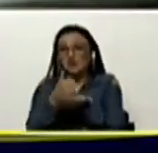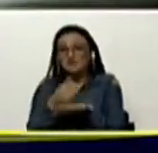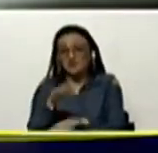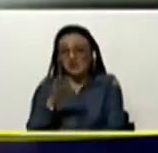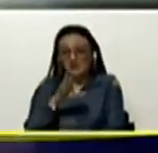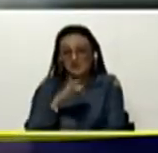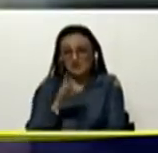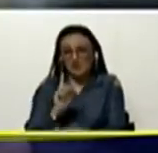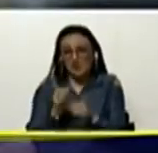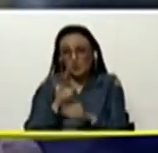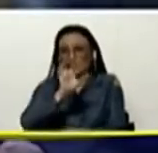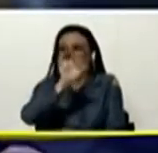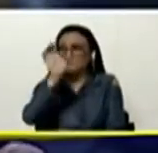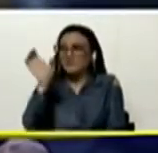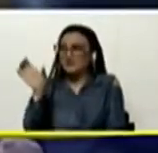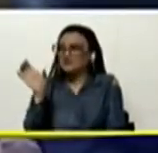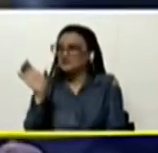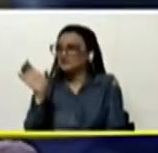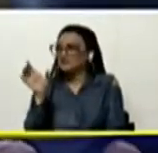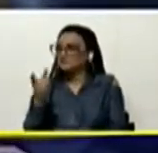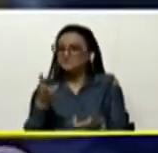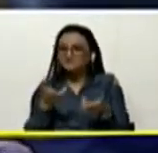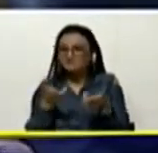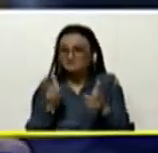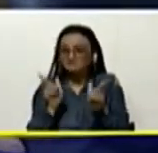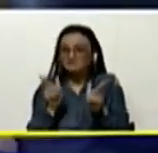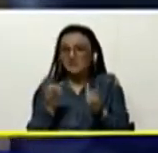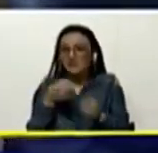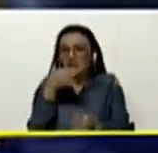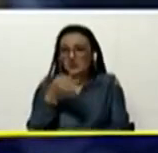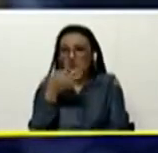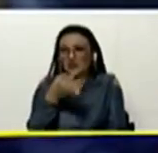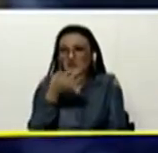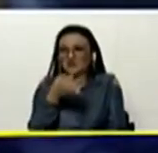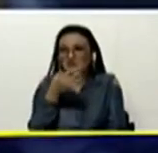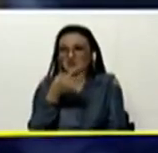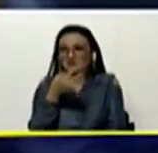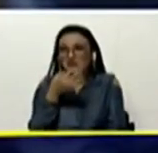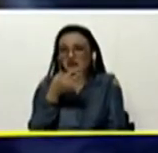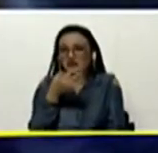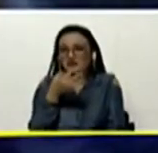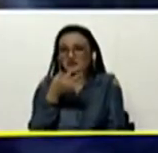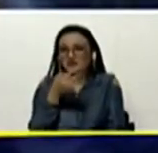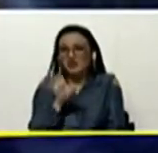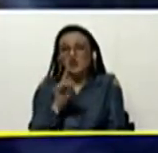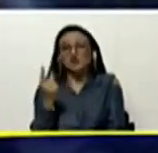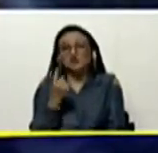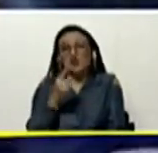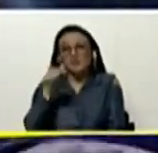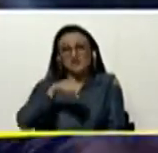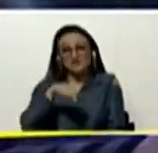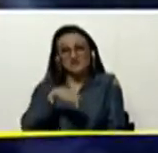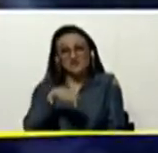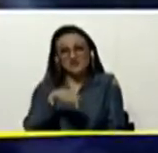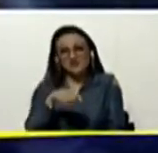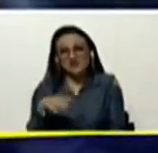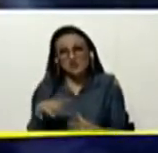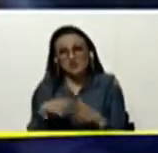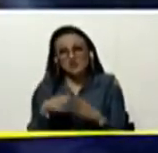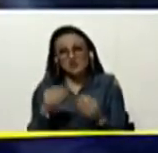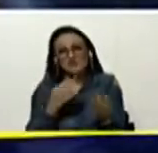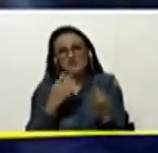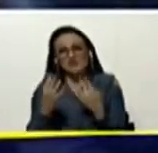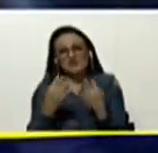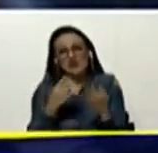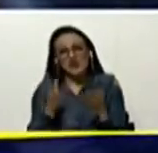Estado se permite pasar una tarde, no esta vez nada más, yo le he visto a usted en todas las ferias del